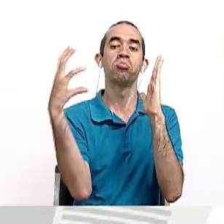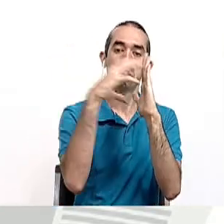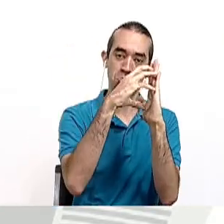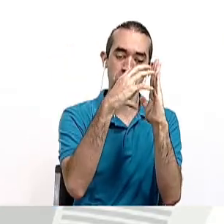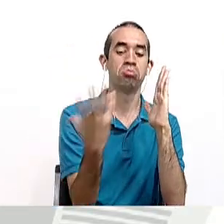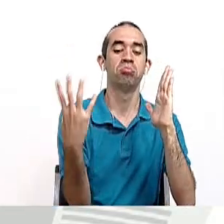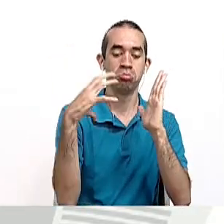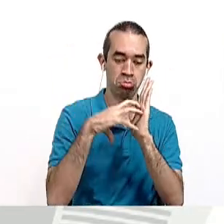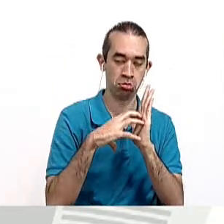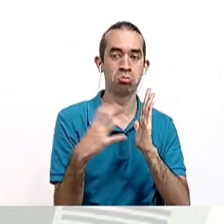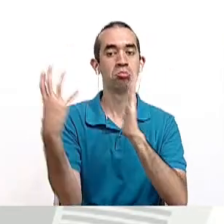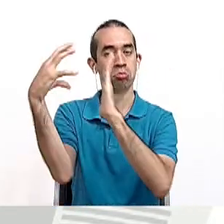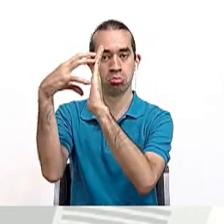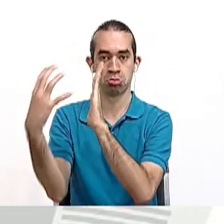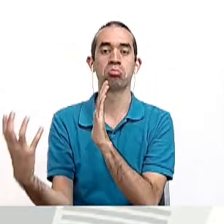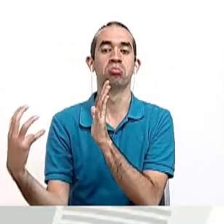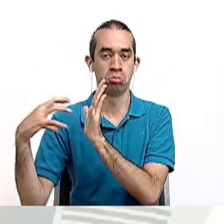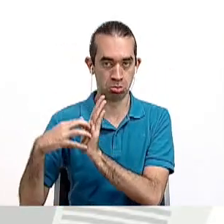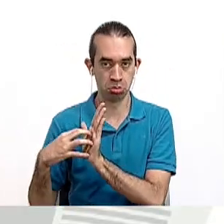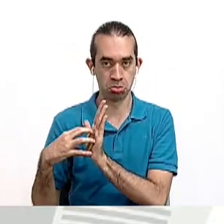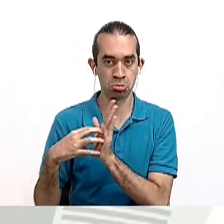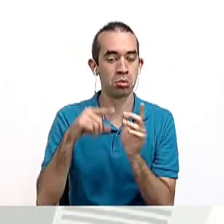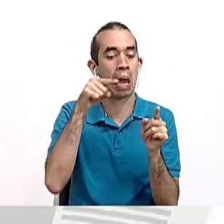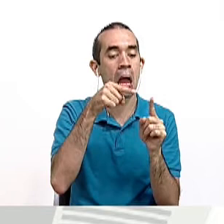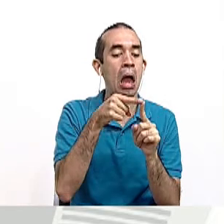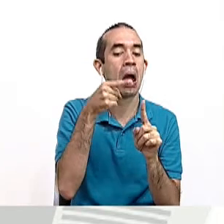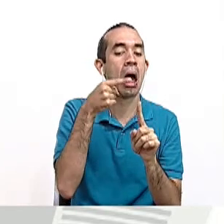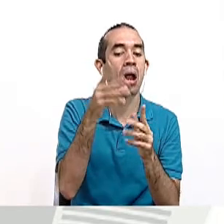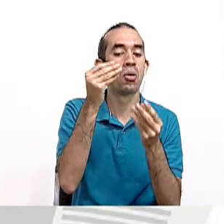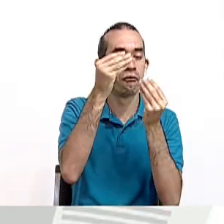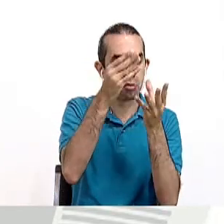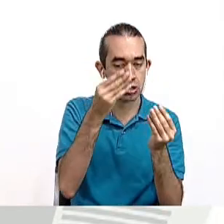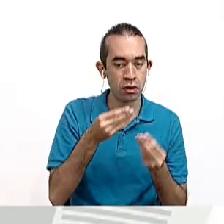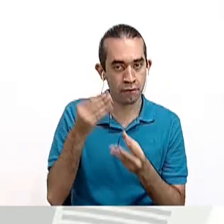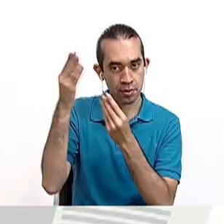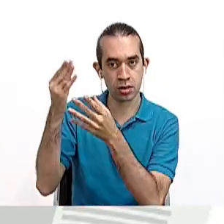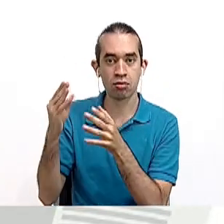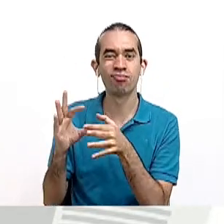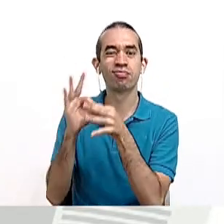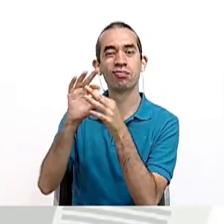un elemento de la información de la entradilla.